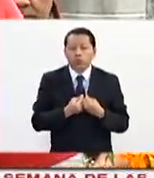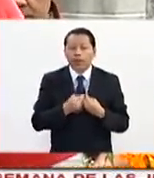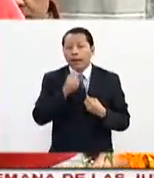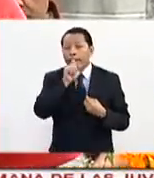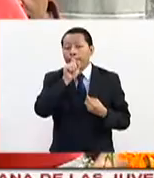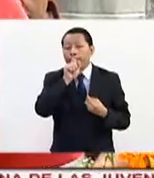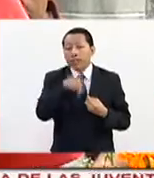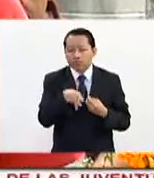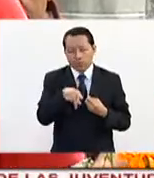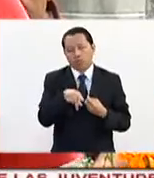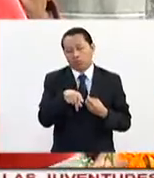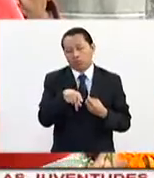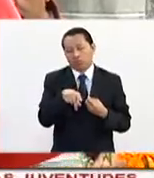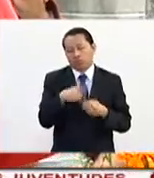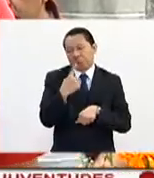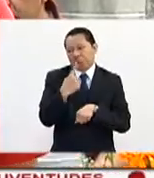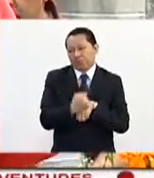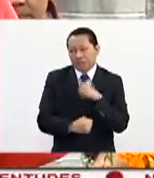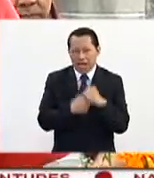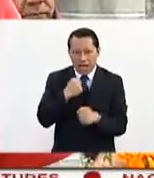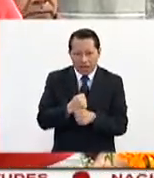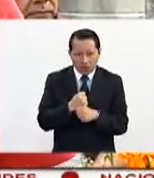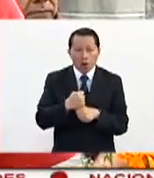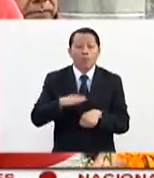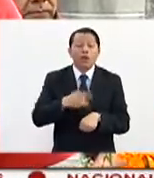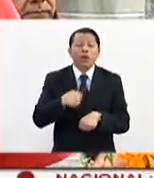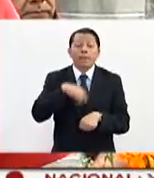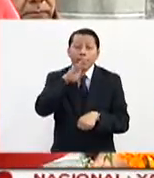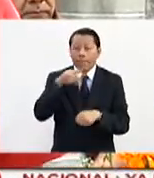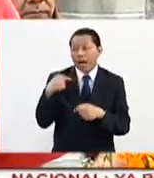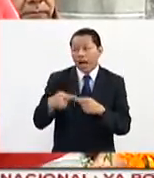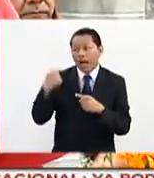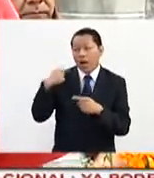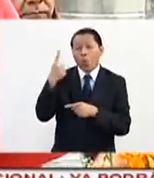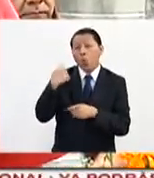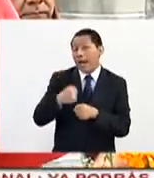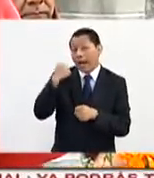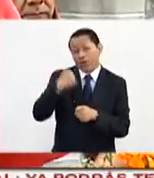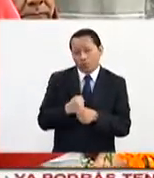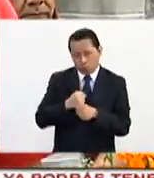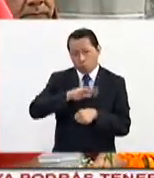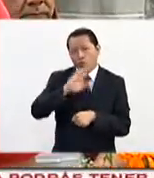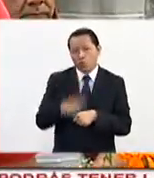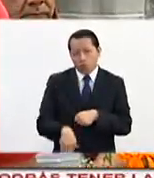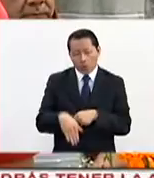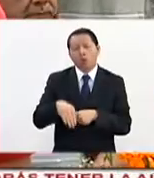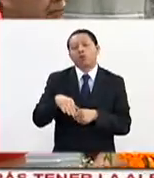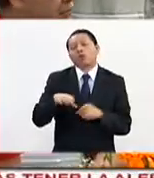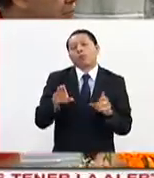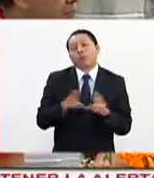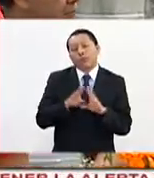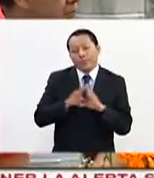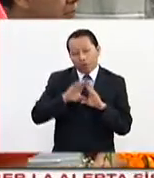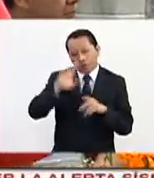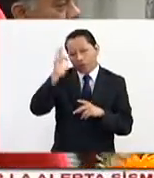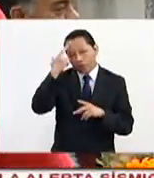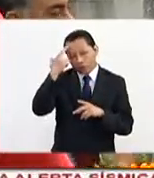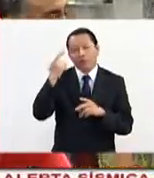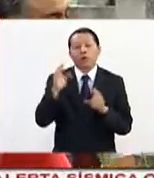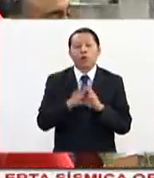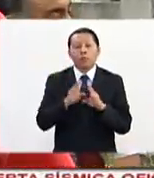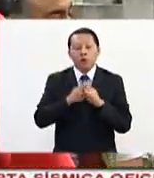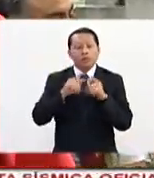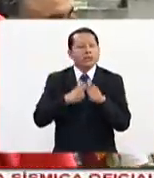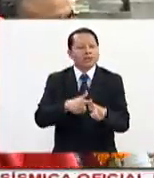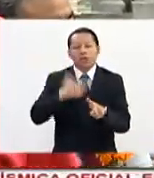es el primer año que venimos porque, bueno, mamá tiene ni un año apenas, recordándola y pues siguiendo